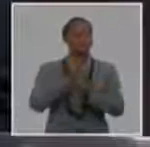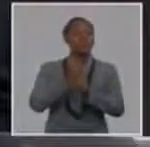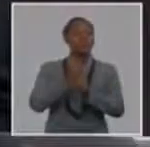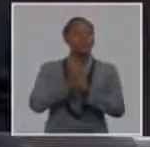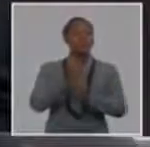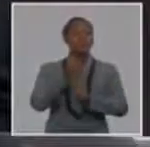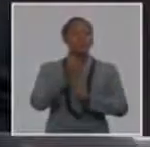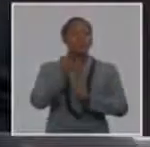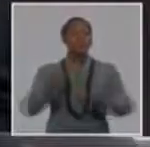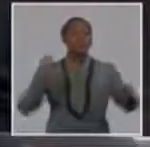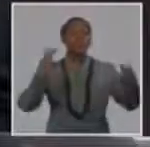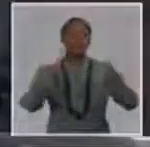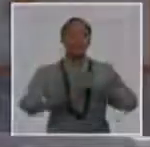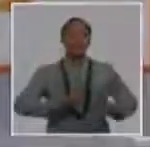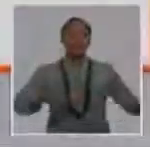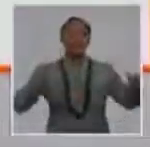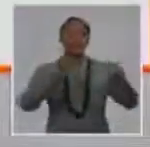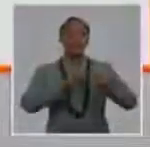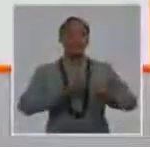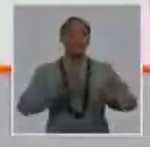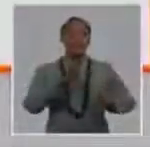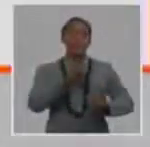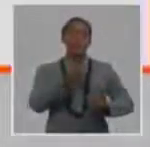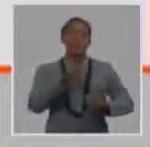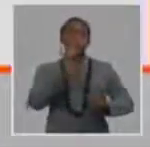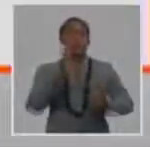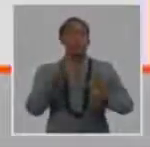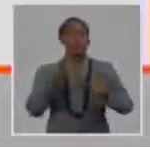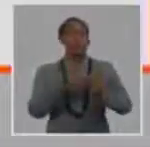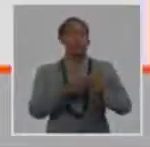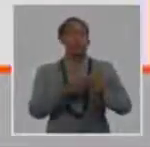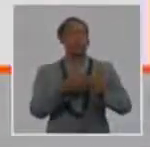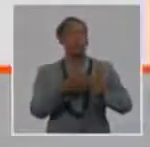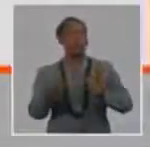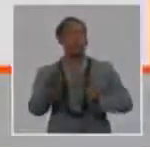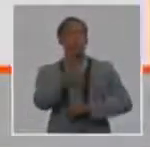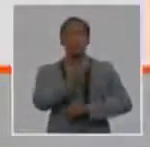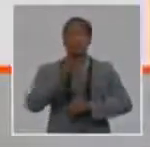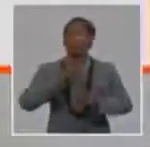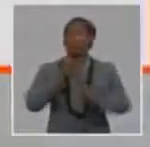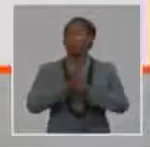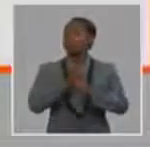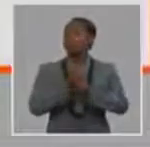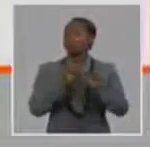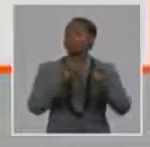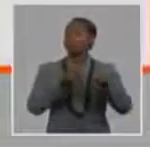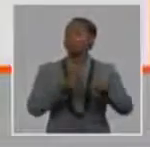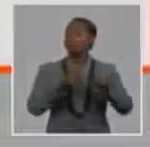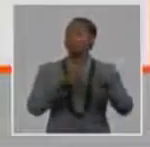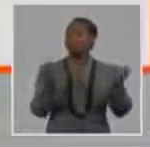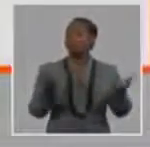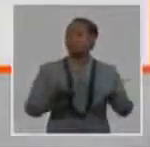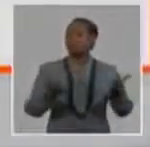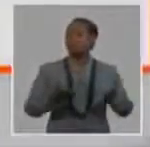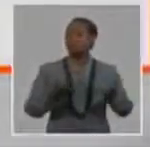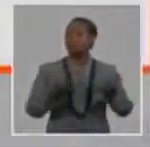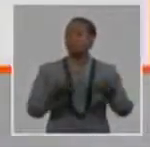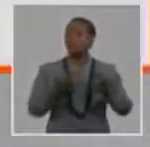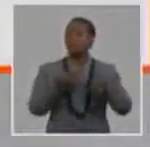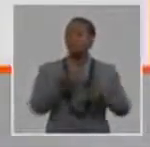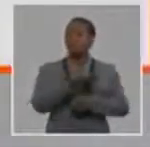1.445 trabajadores y casi 400 trabajadores, casi la tercera parte de los trabajadores del centro